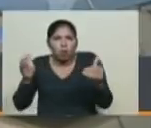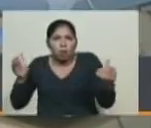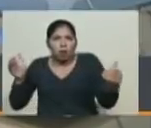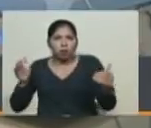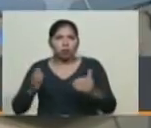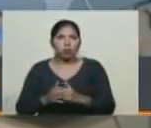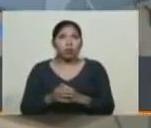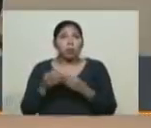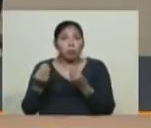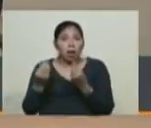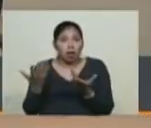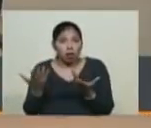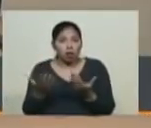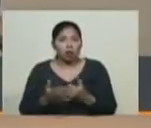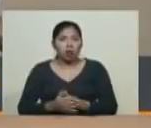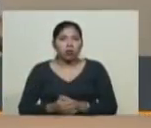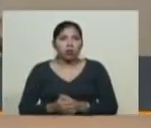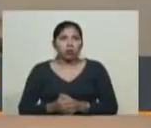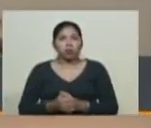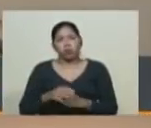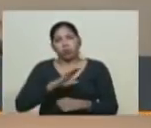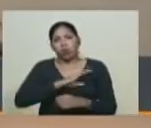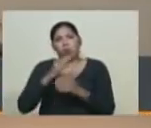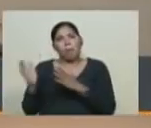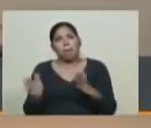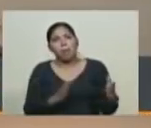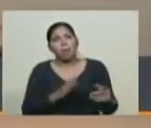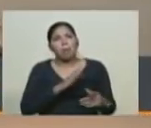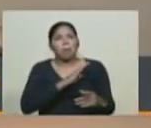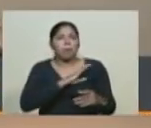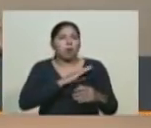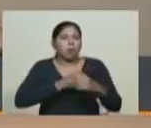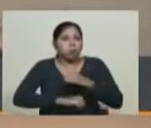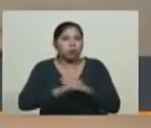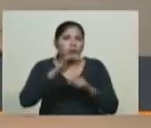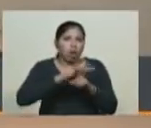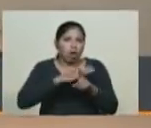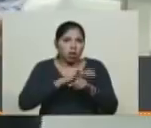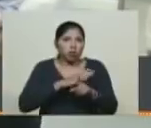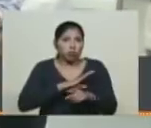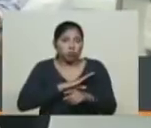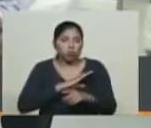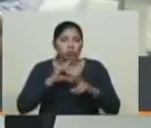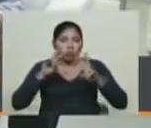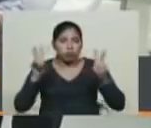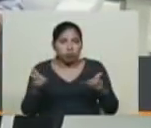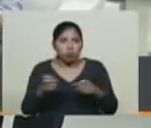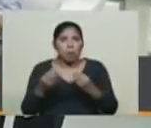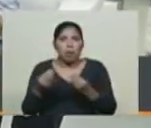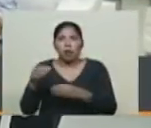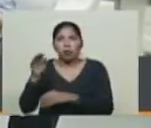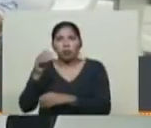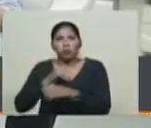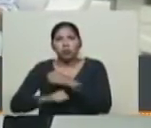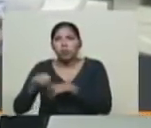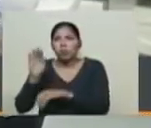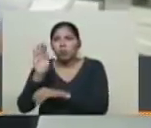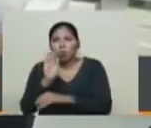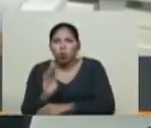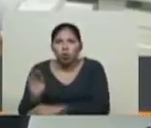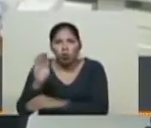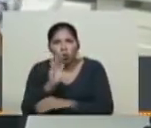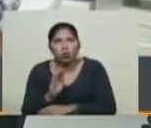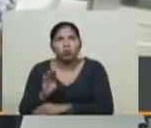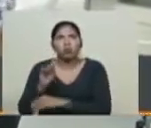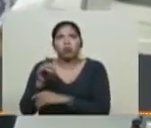Esto dentro de todo el plan de parto humanizado, dentro de la protección de nuestras mujeres, de nuestros niños, de